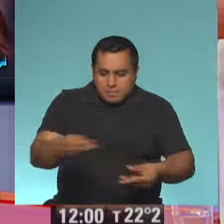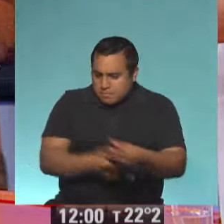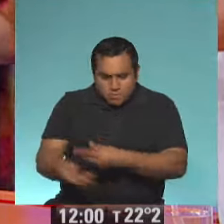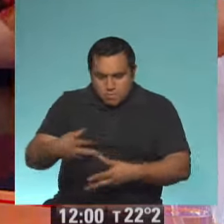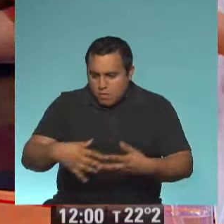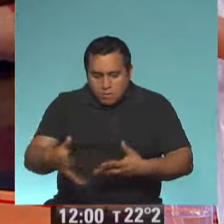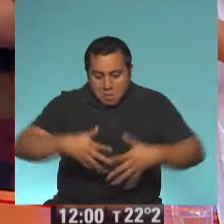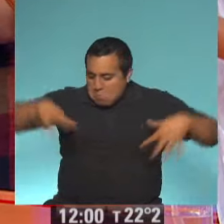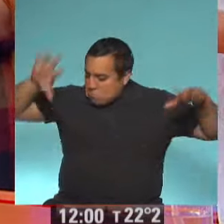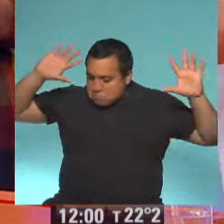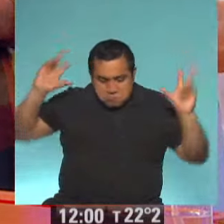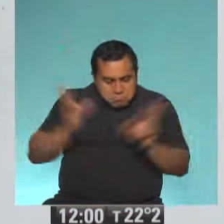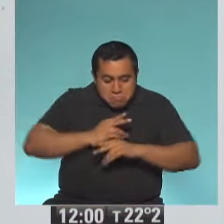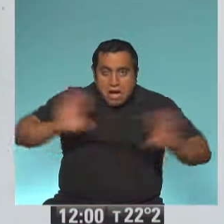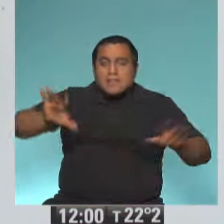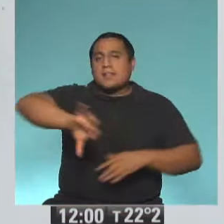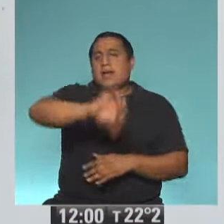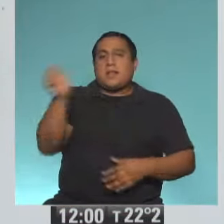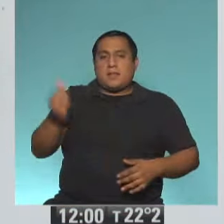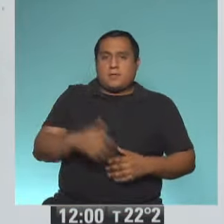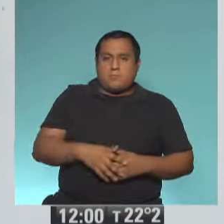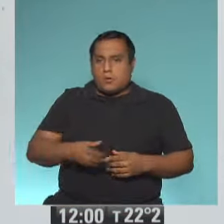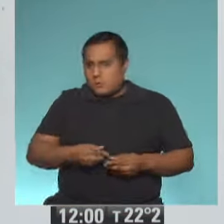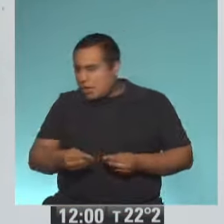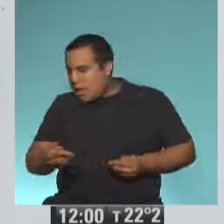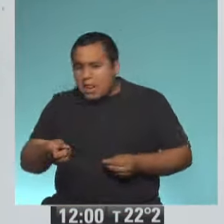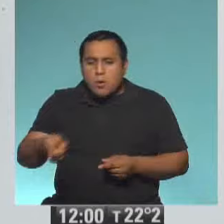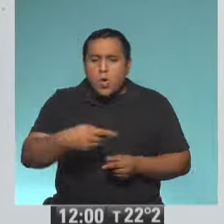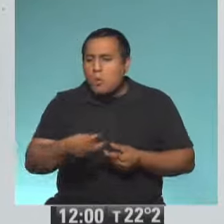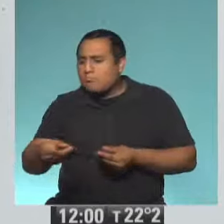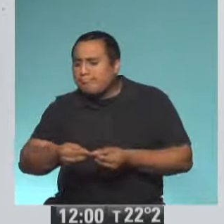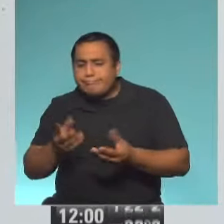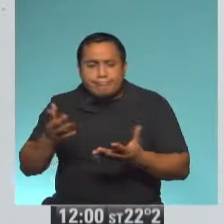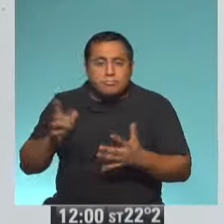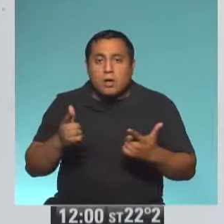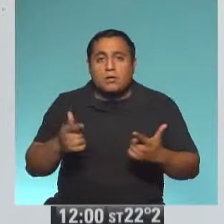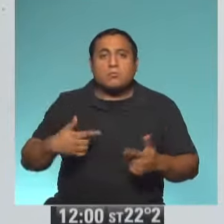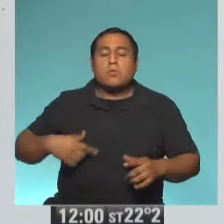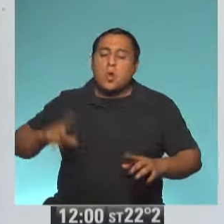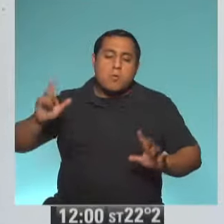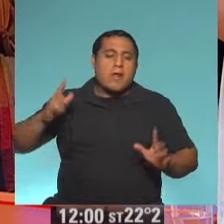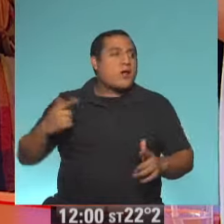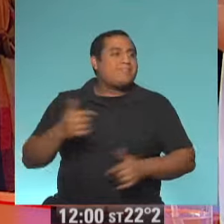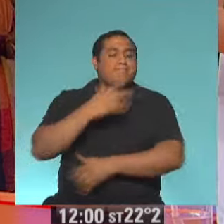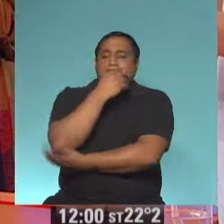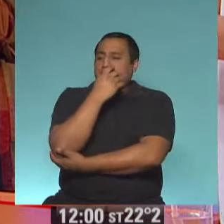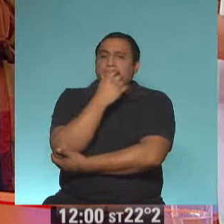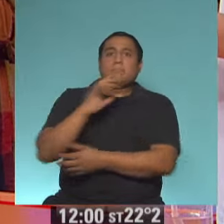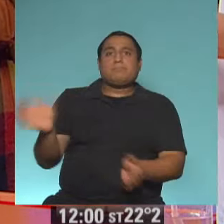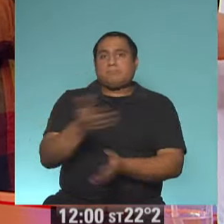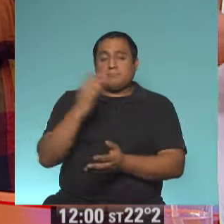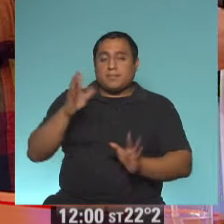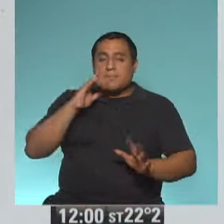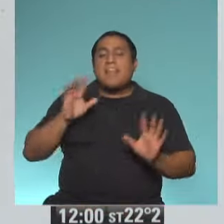empezamos! Atención, si no tengo, si no tengo para poner la carta para unir, entonces digo paso. Muy bueno. Bien. Entonces, ¿quién empieza?